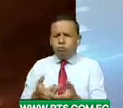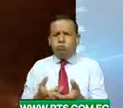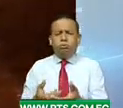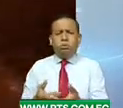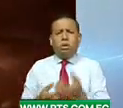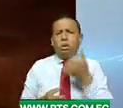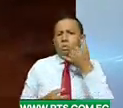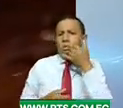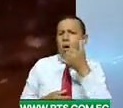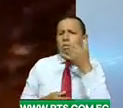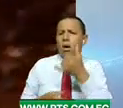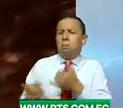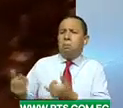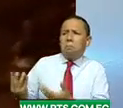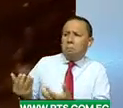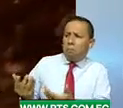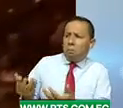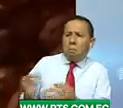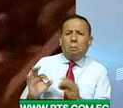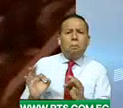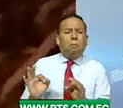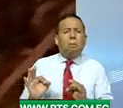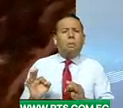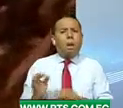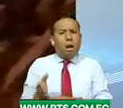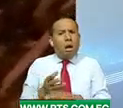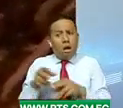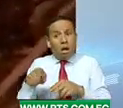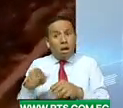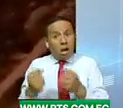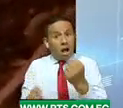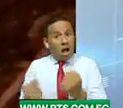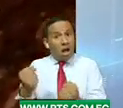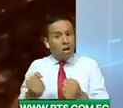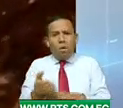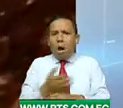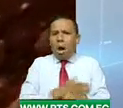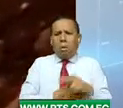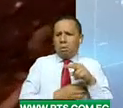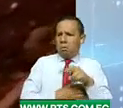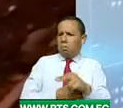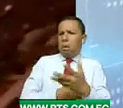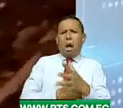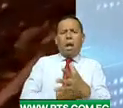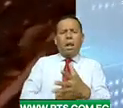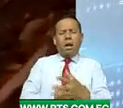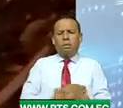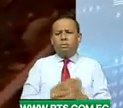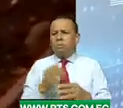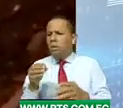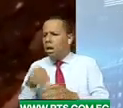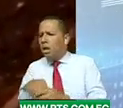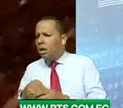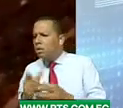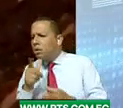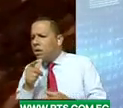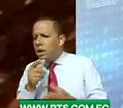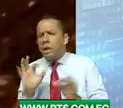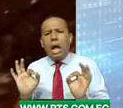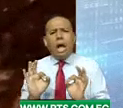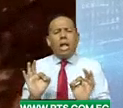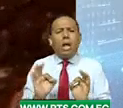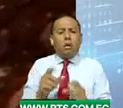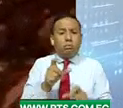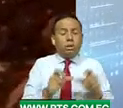bomberos ni viene todavía. Un vehículo no antes visto por estas calles, sin nadie en su interior, era reducido a escombros y ellos